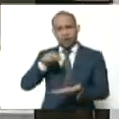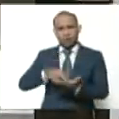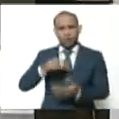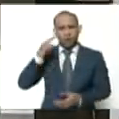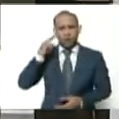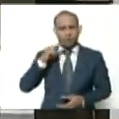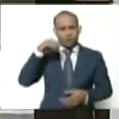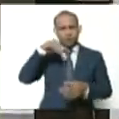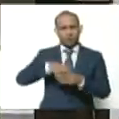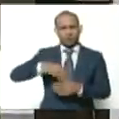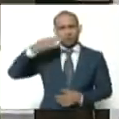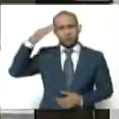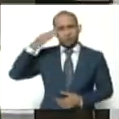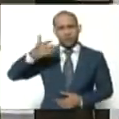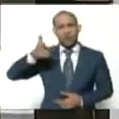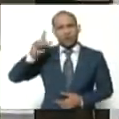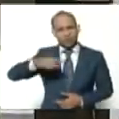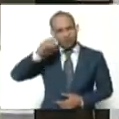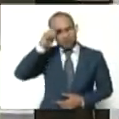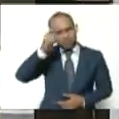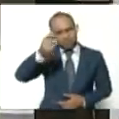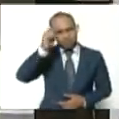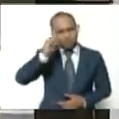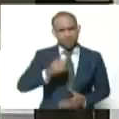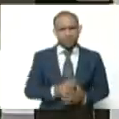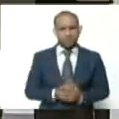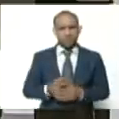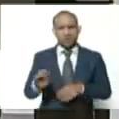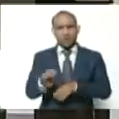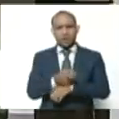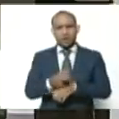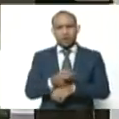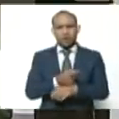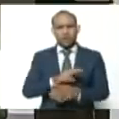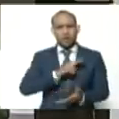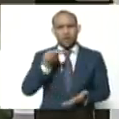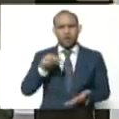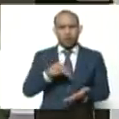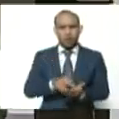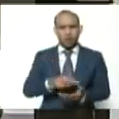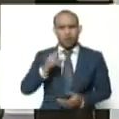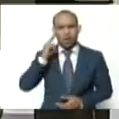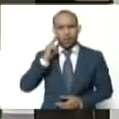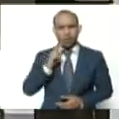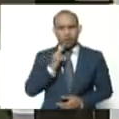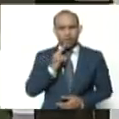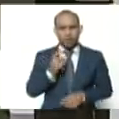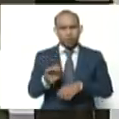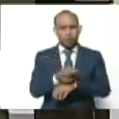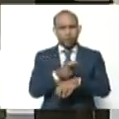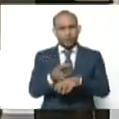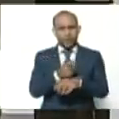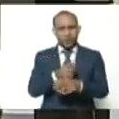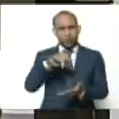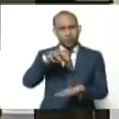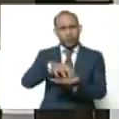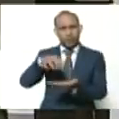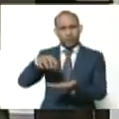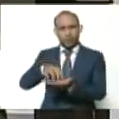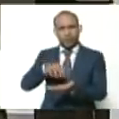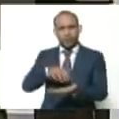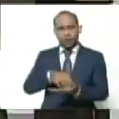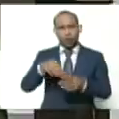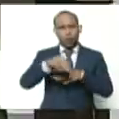instalaciones militares a nuestro comandante Hugo Chávez. El gobierno nacional bolivariano, los gobiernos regionales, los